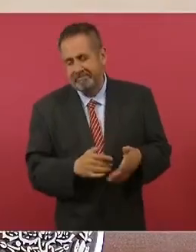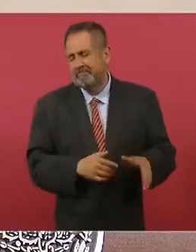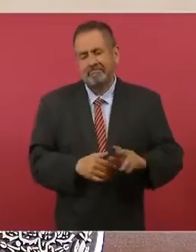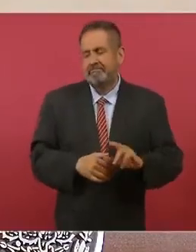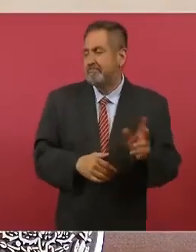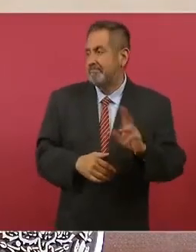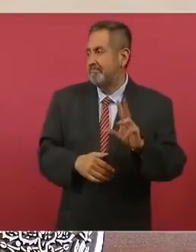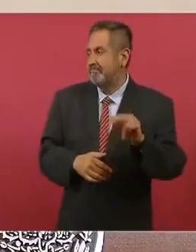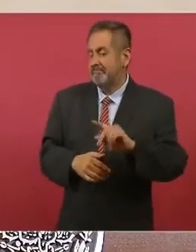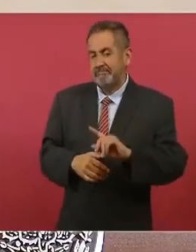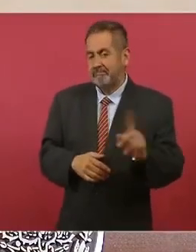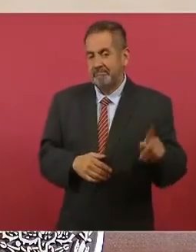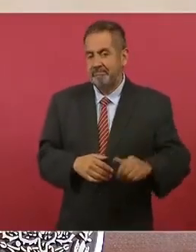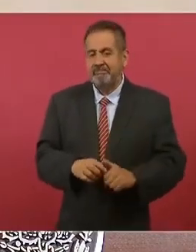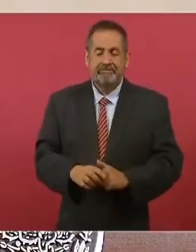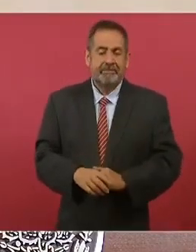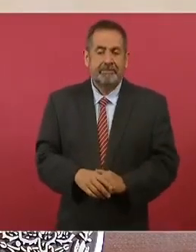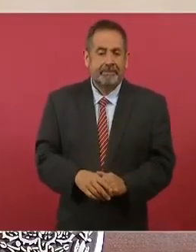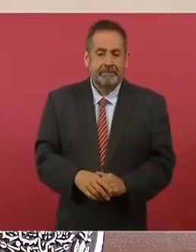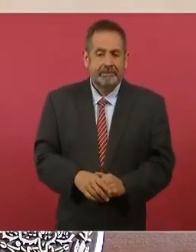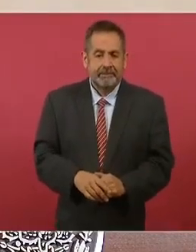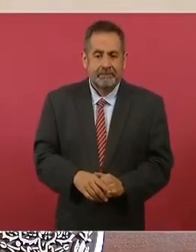No.